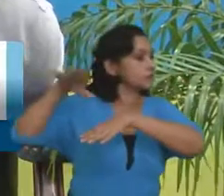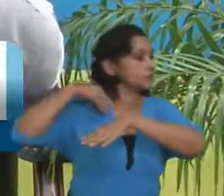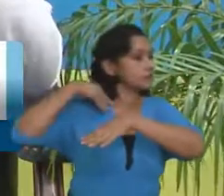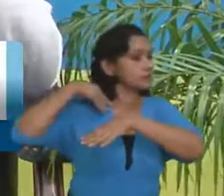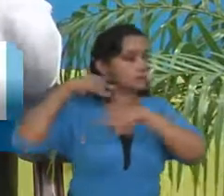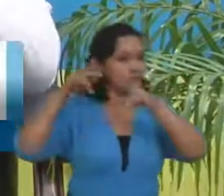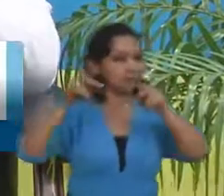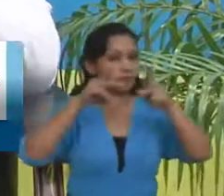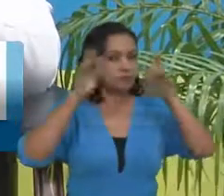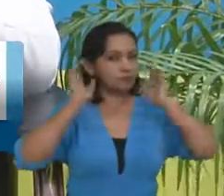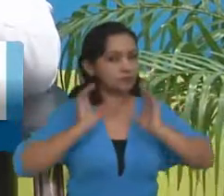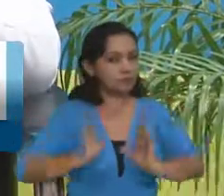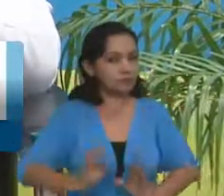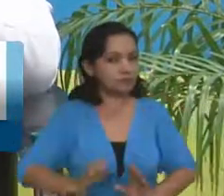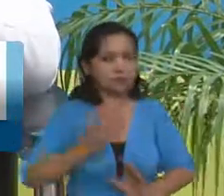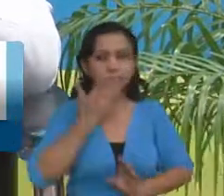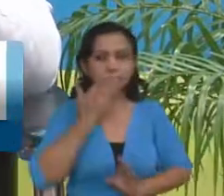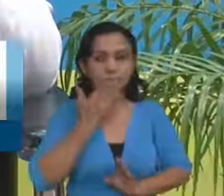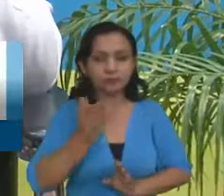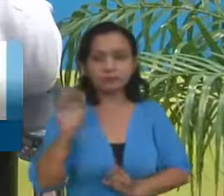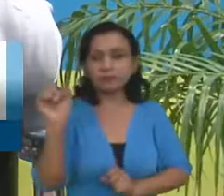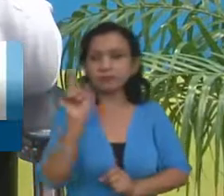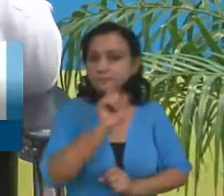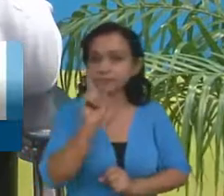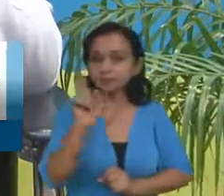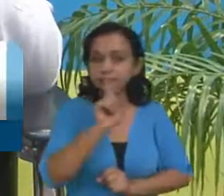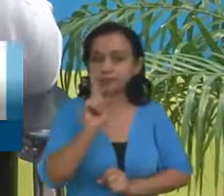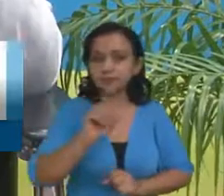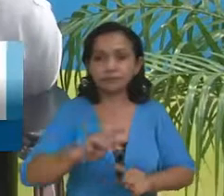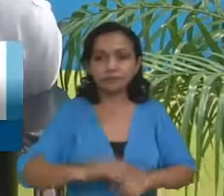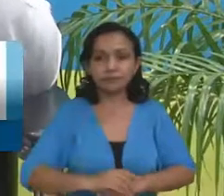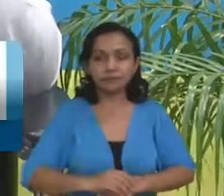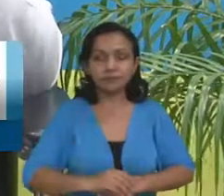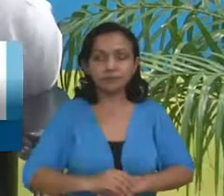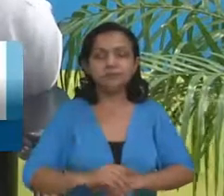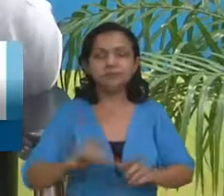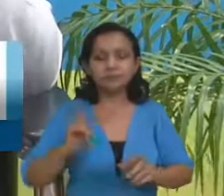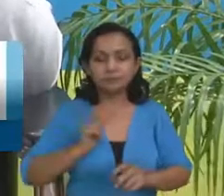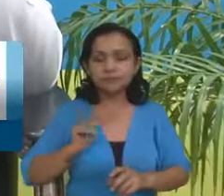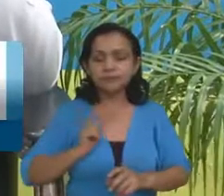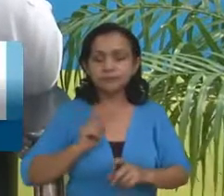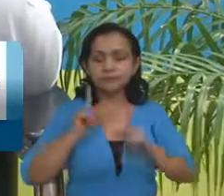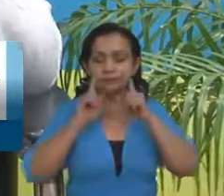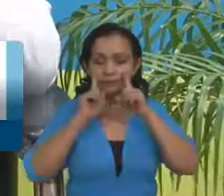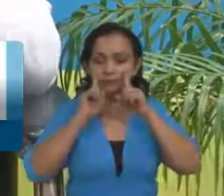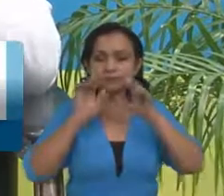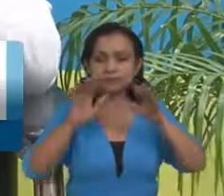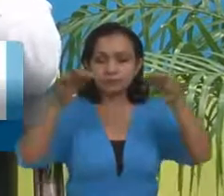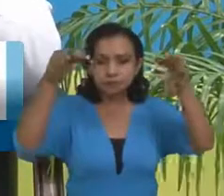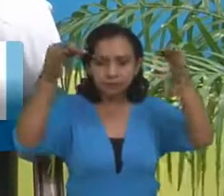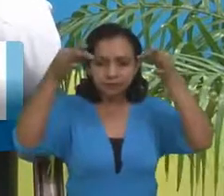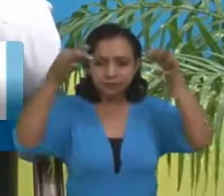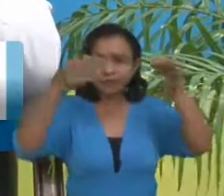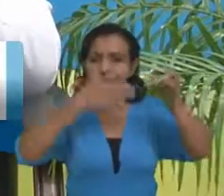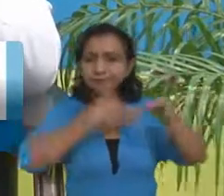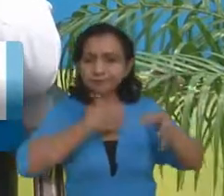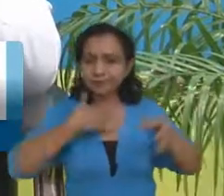para el cuerpo, pues. Entonces, claro, hay que tener cuidado o hay que